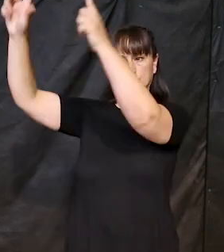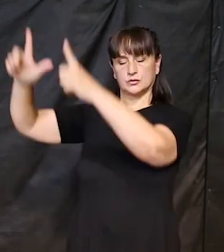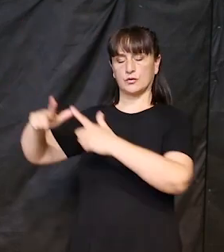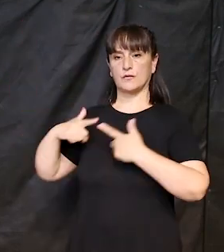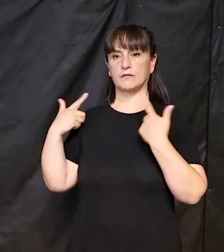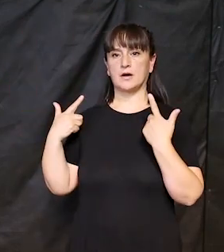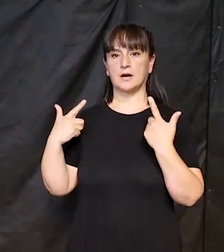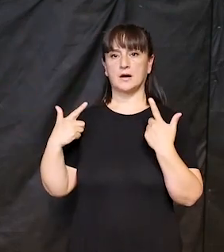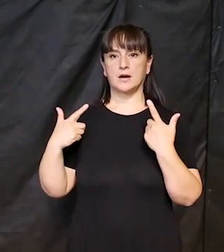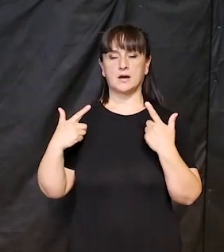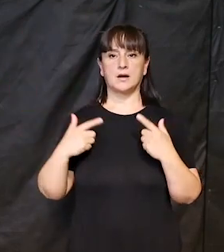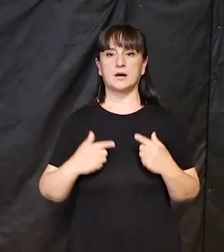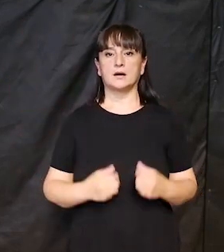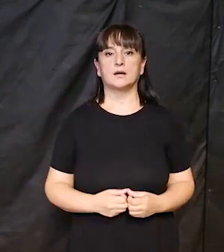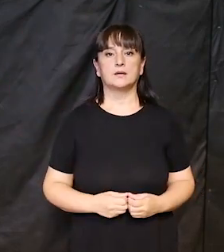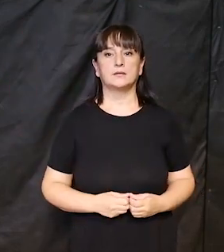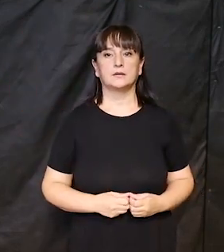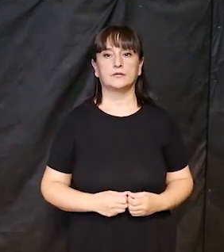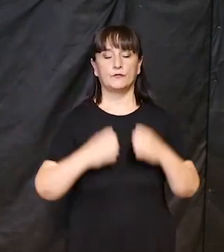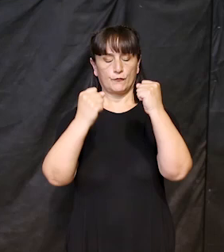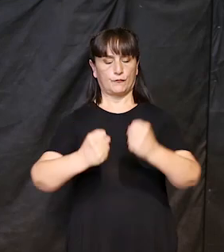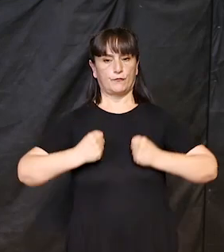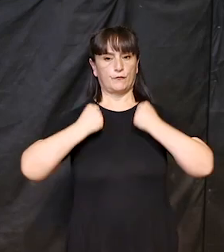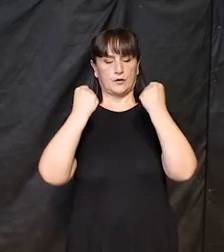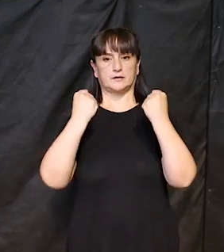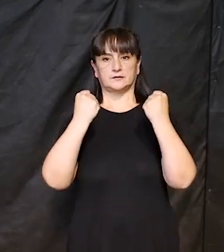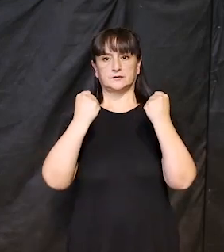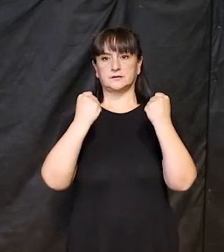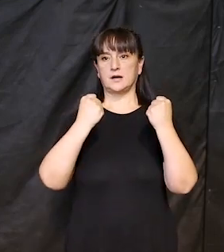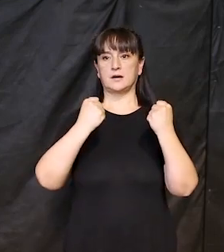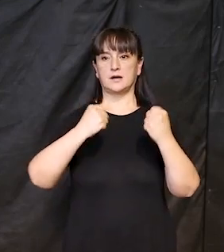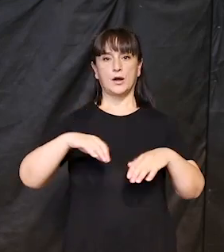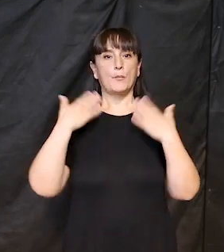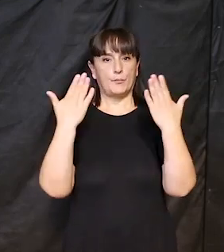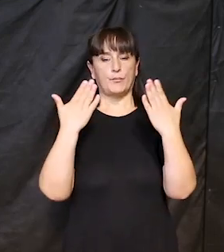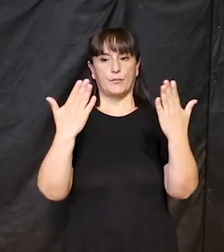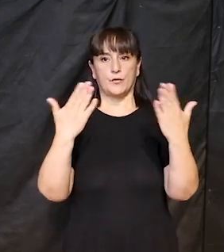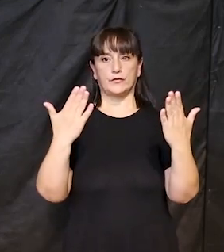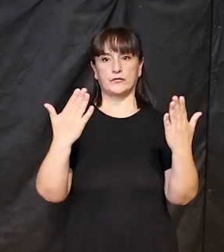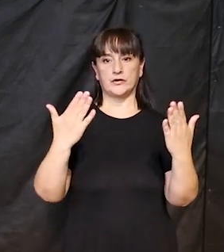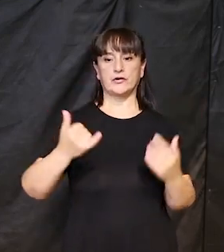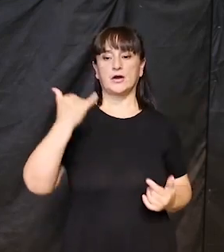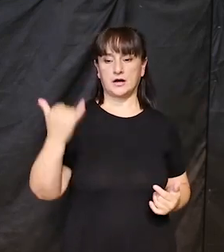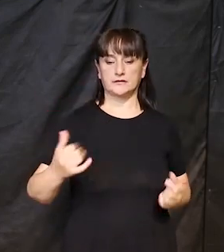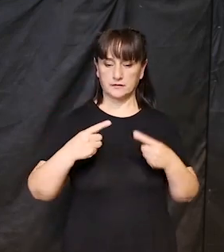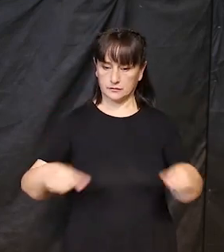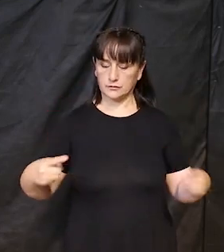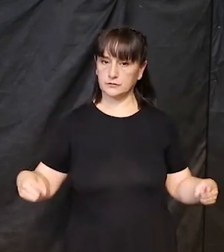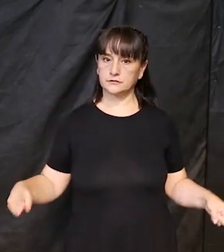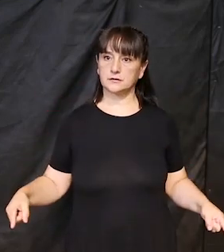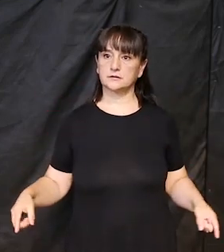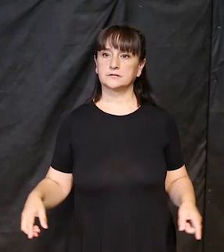desarrollarnos y que podemos lograr cosas cuando que dios lo entiende y se da cuenta